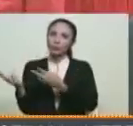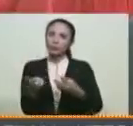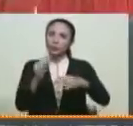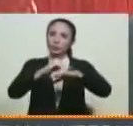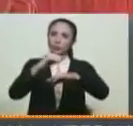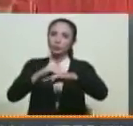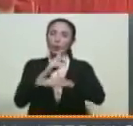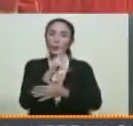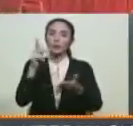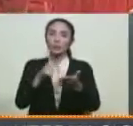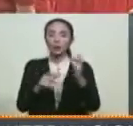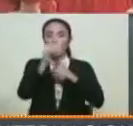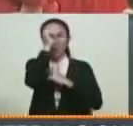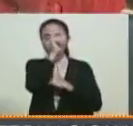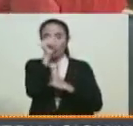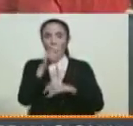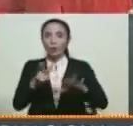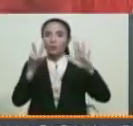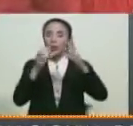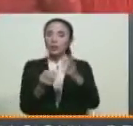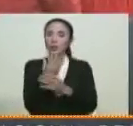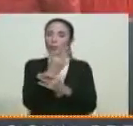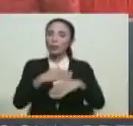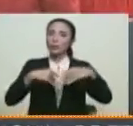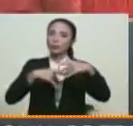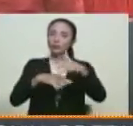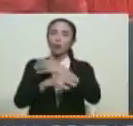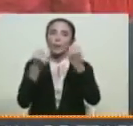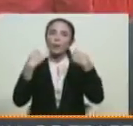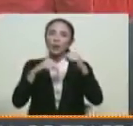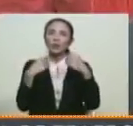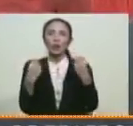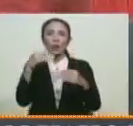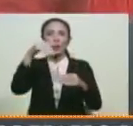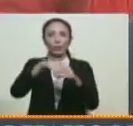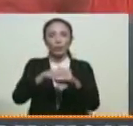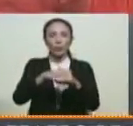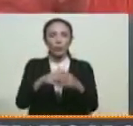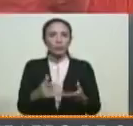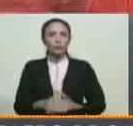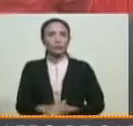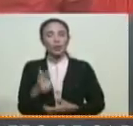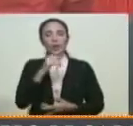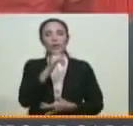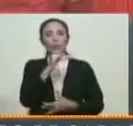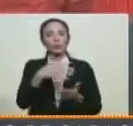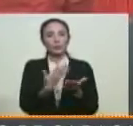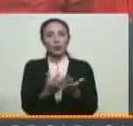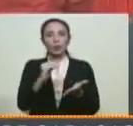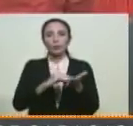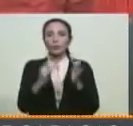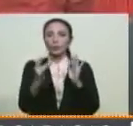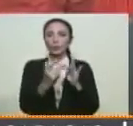participar este domingo 7 de mayo en el gran ensayo electoral de la maquinaria del PSUV. La información, devolvemos el contacto. Adelante.